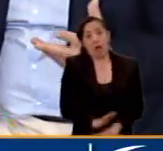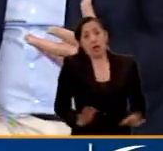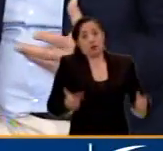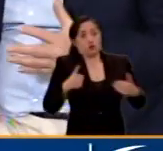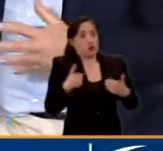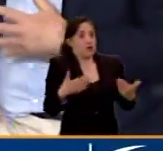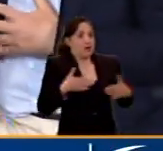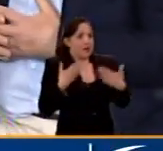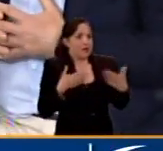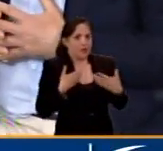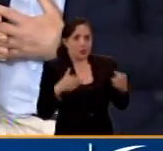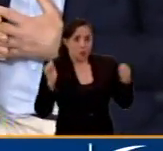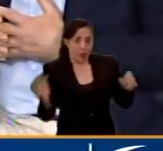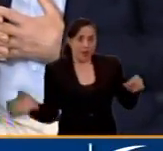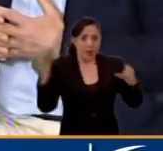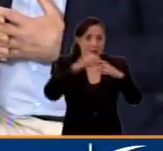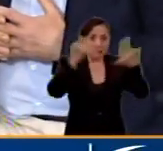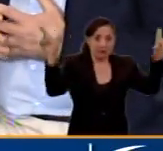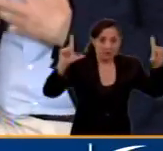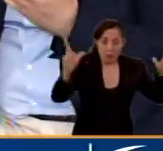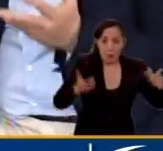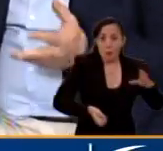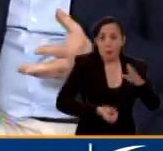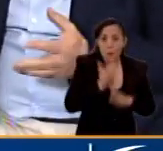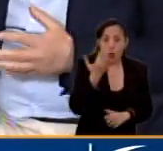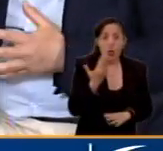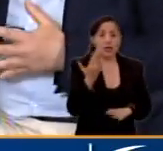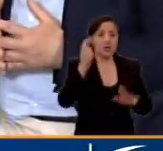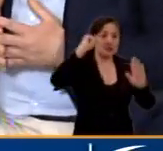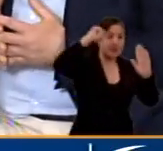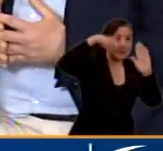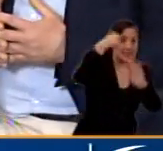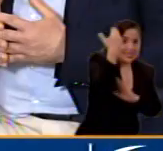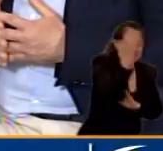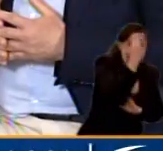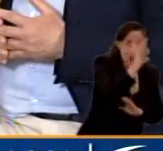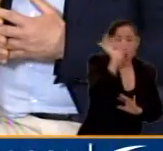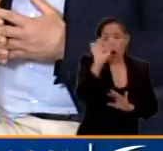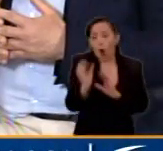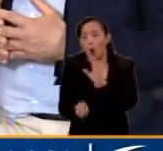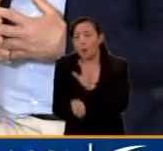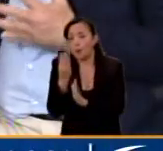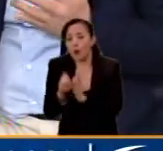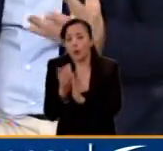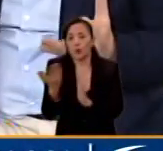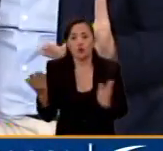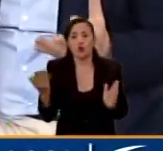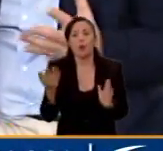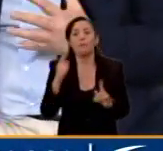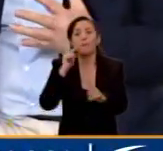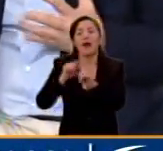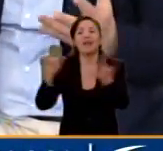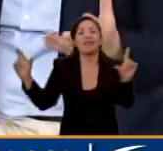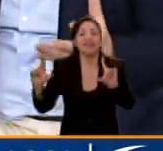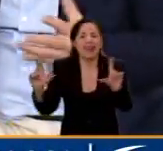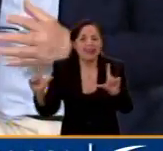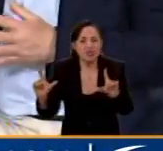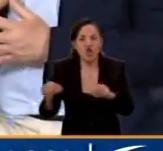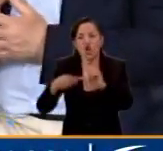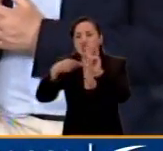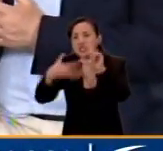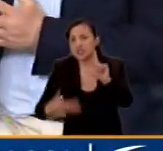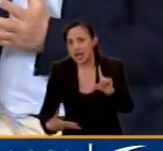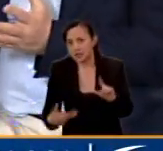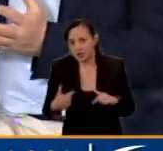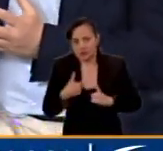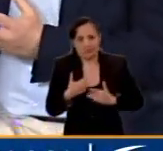a la pantalla, ya sea en producciones cinematográficas o en producciones para televisión, para series de televisión.